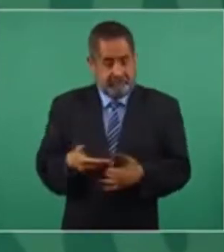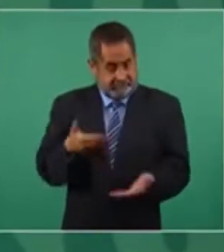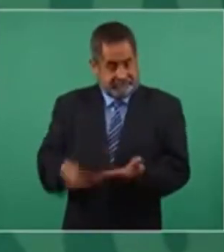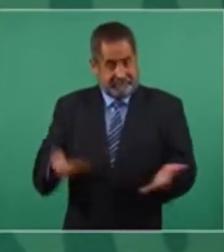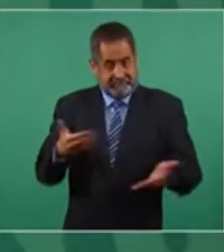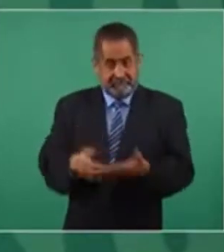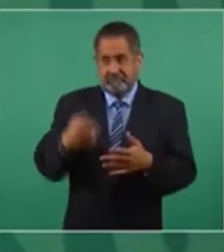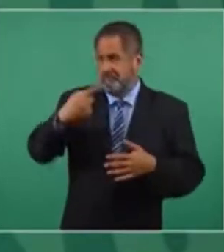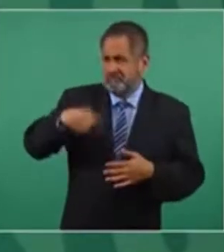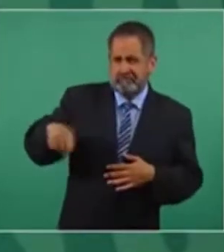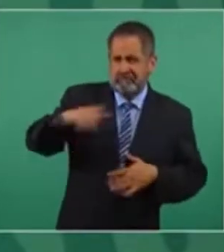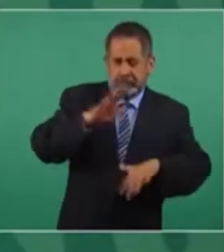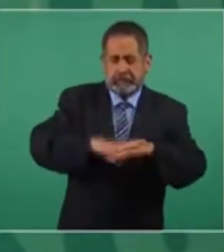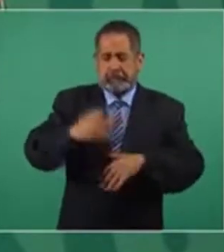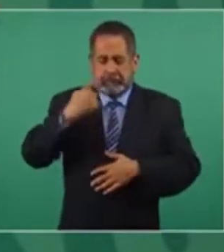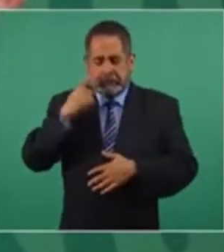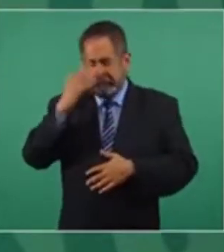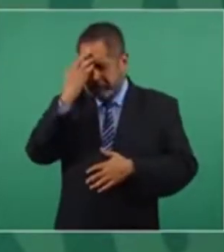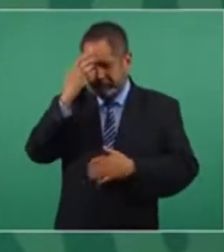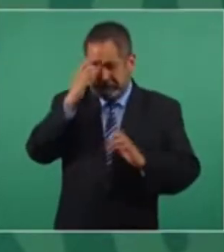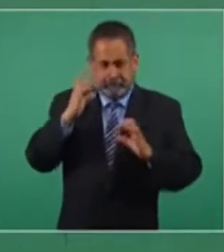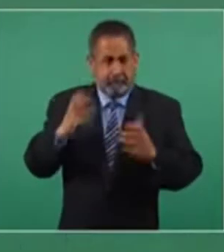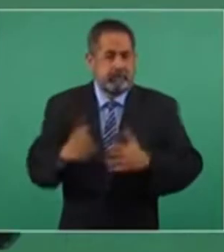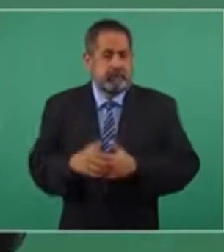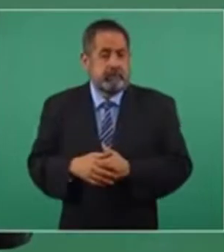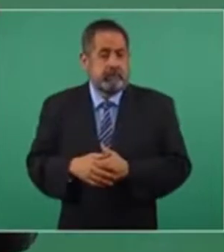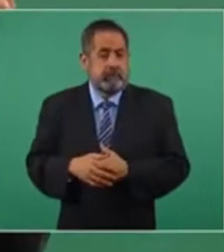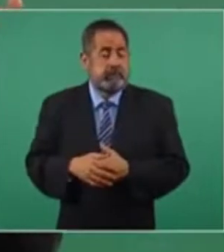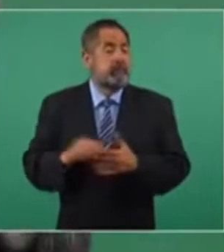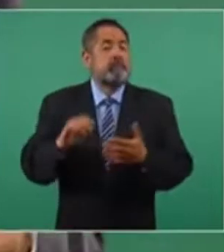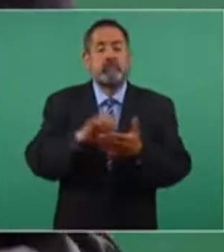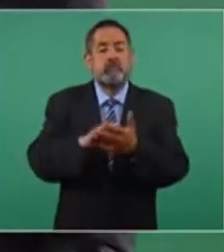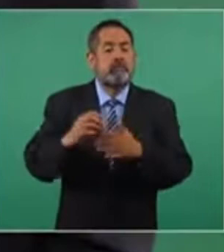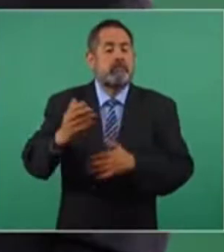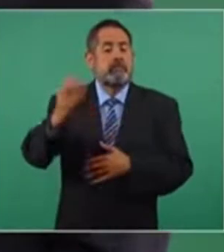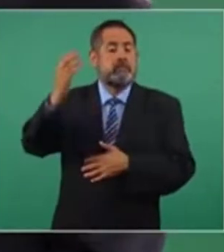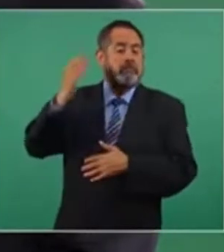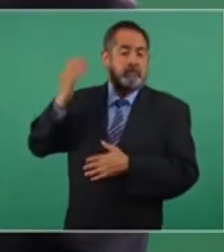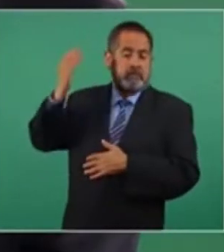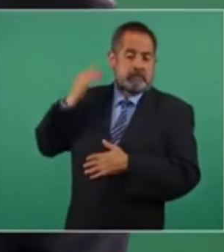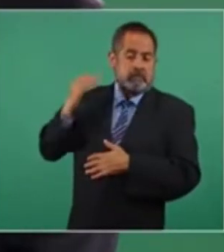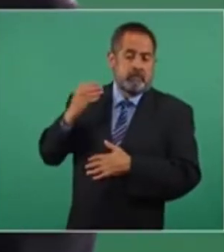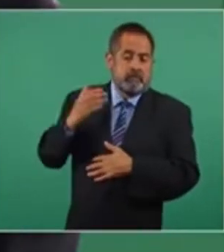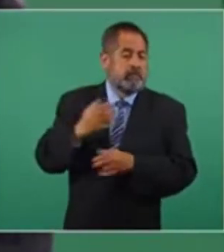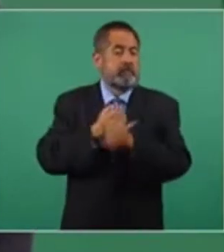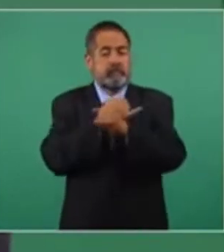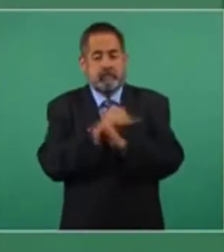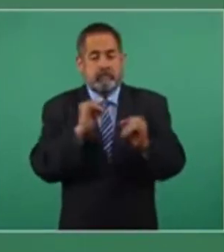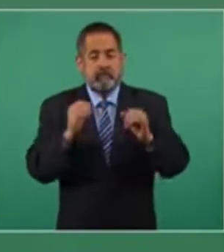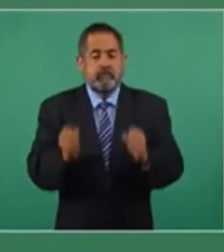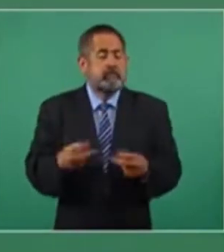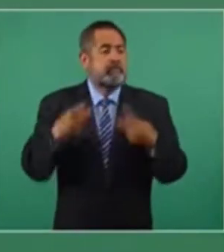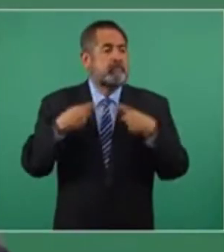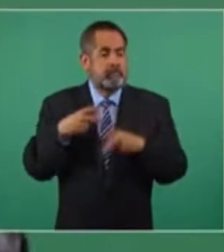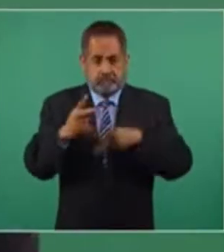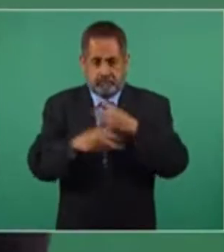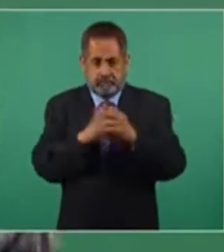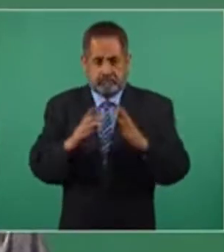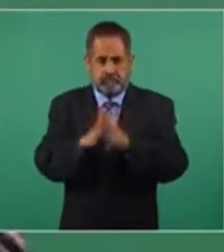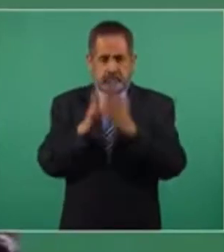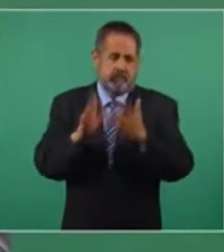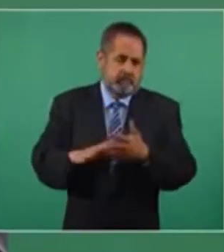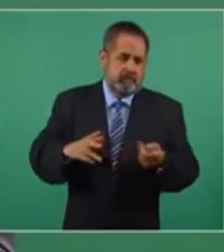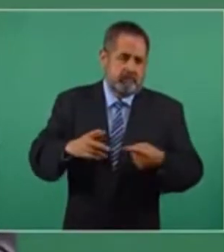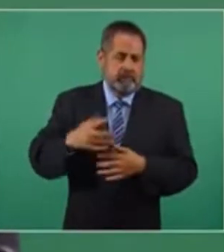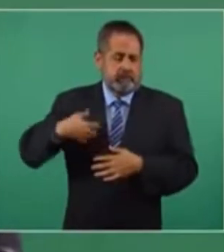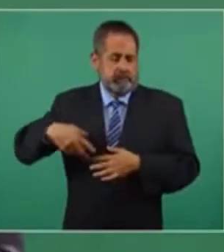¿Por qué? ¿Cuántos participaron en la independencia? Bueno, los padres